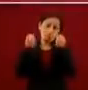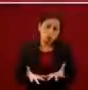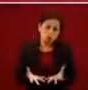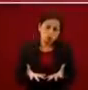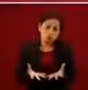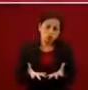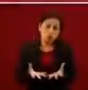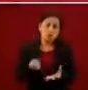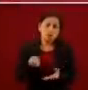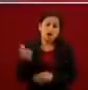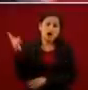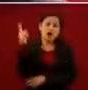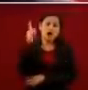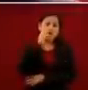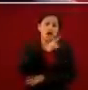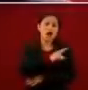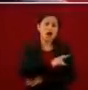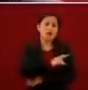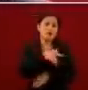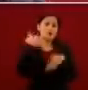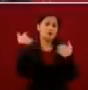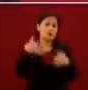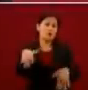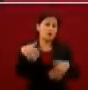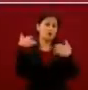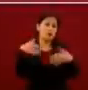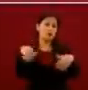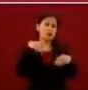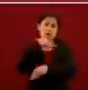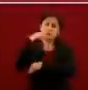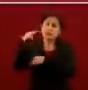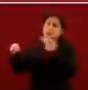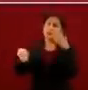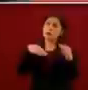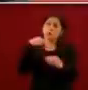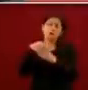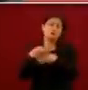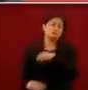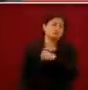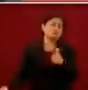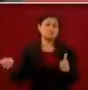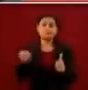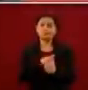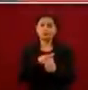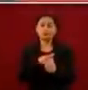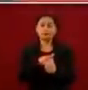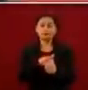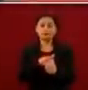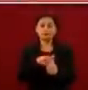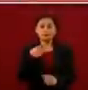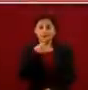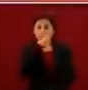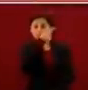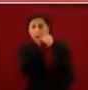en ese entonces en el mundo que no lo tenía ni obama